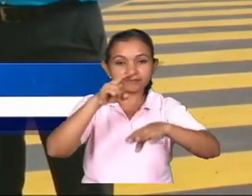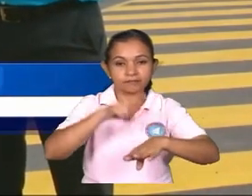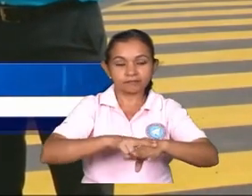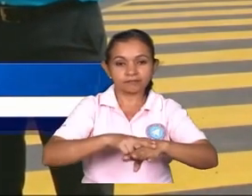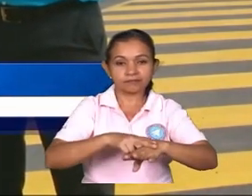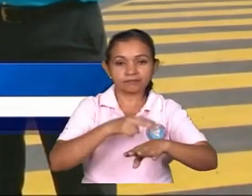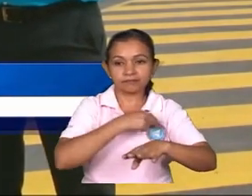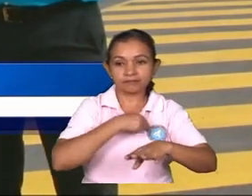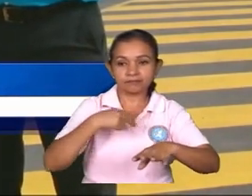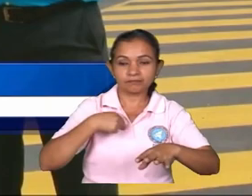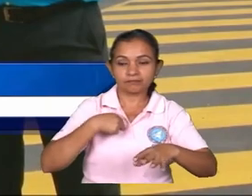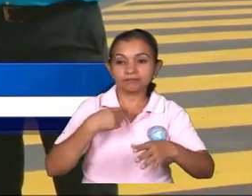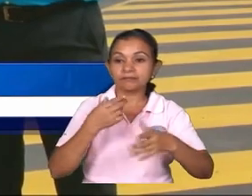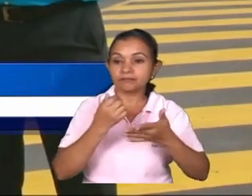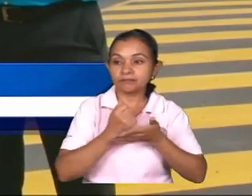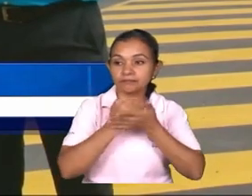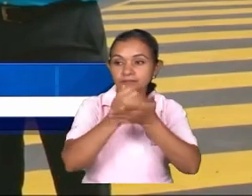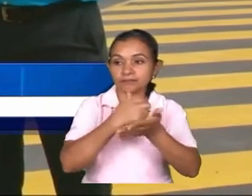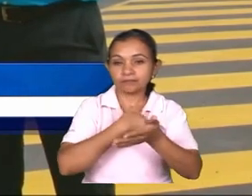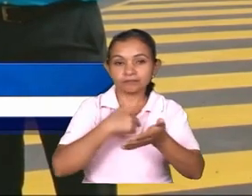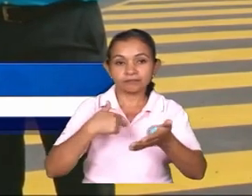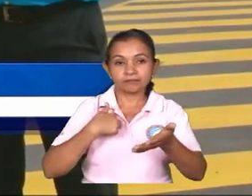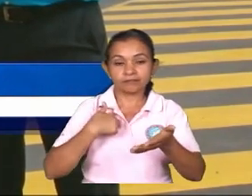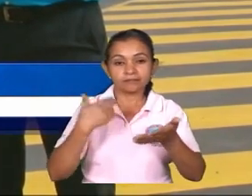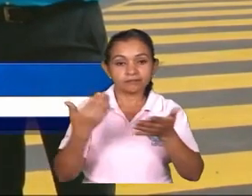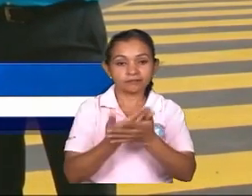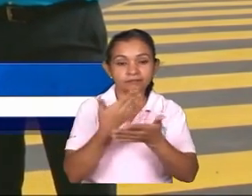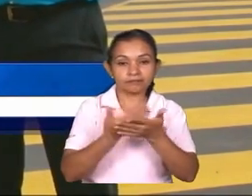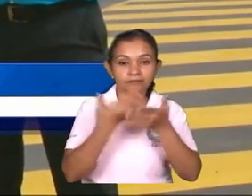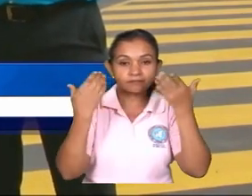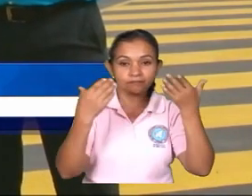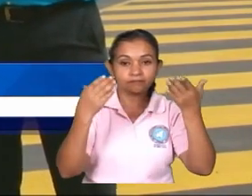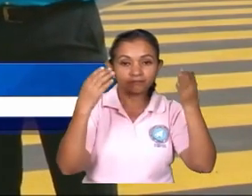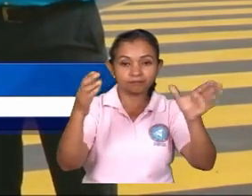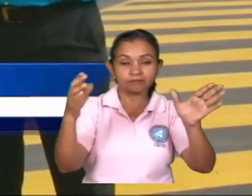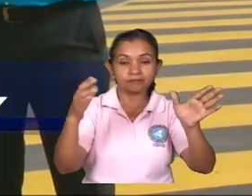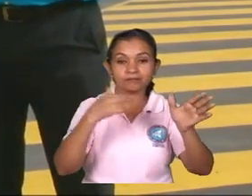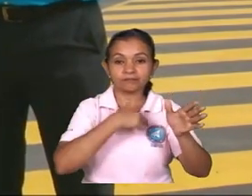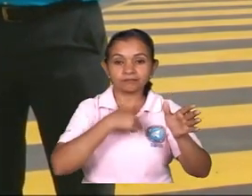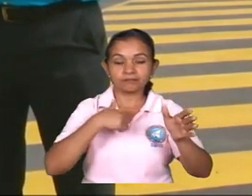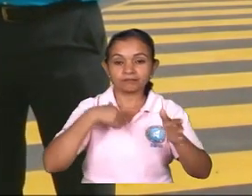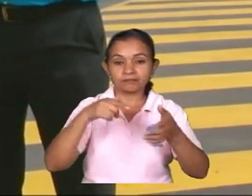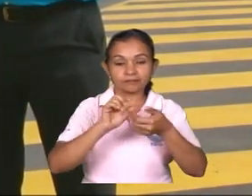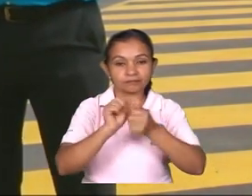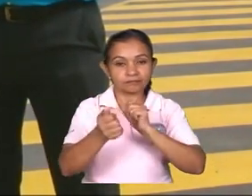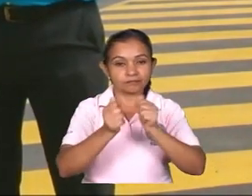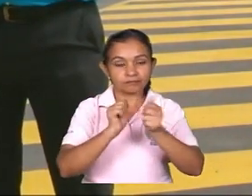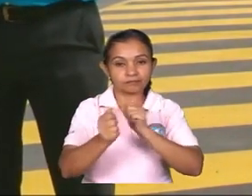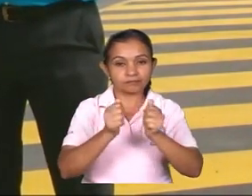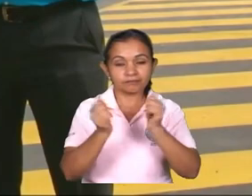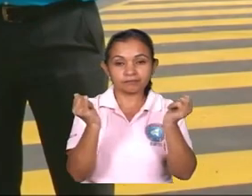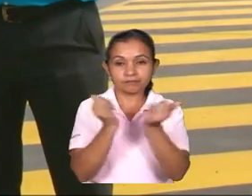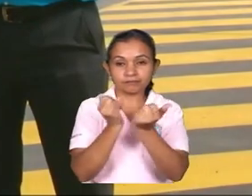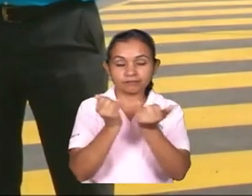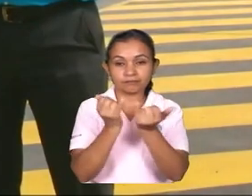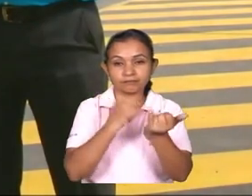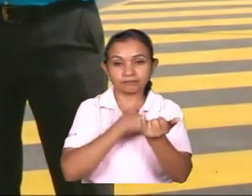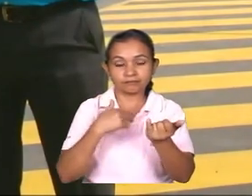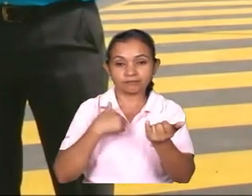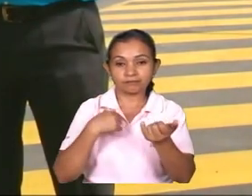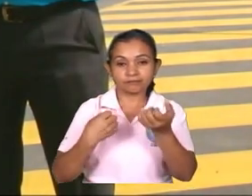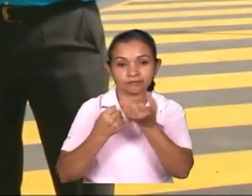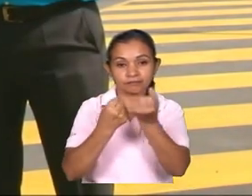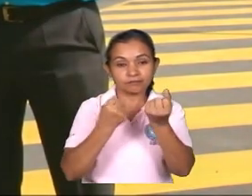Nacional, lo cual ha permitido desarrollar nuevos talentos en nuestro país referidos a este deporte. También ha existido un